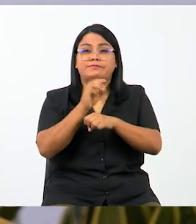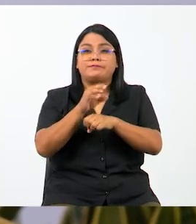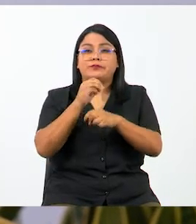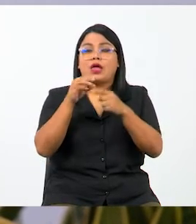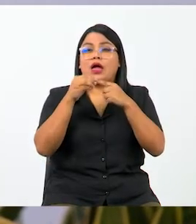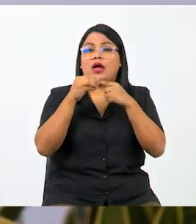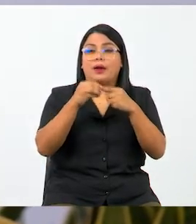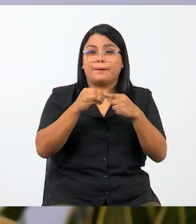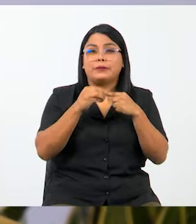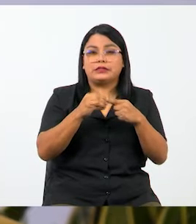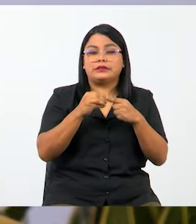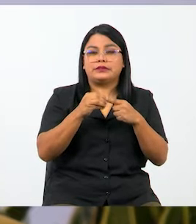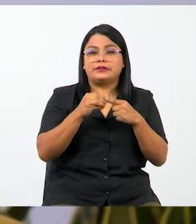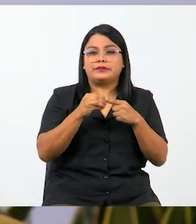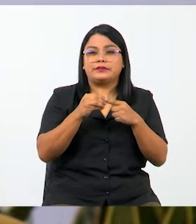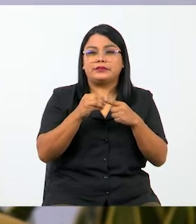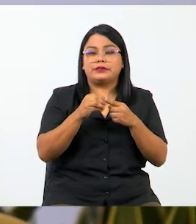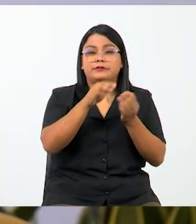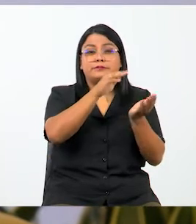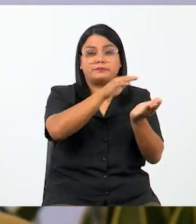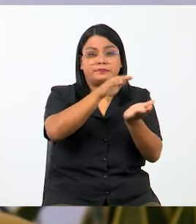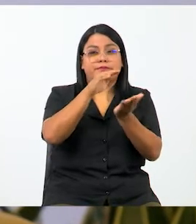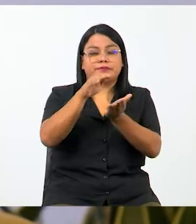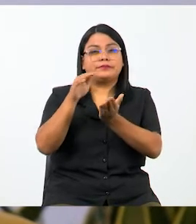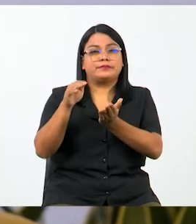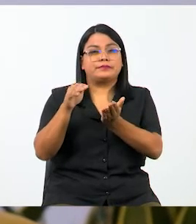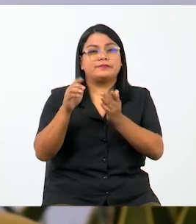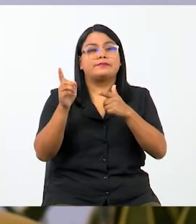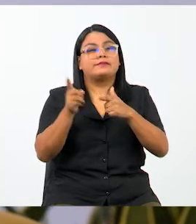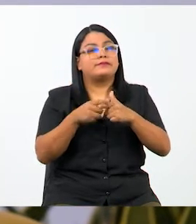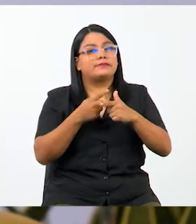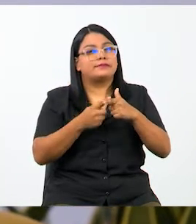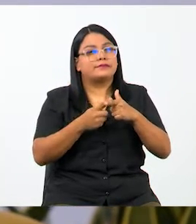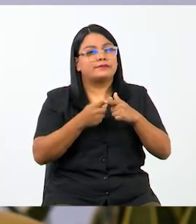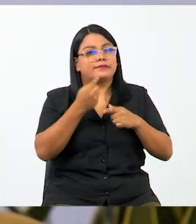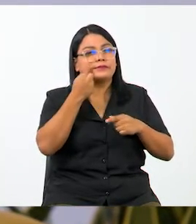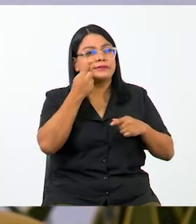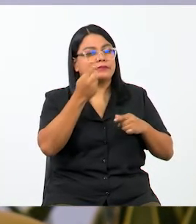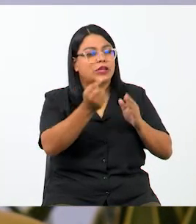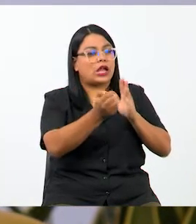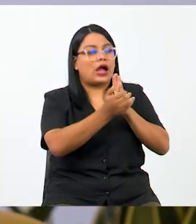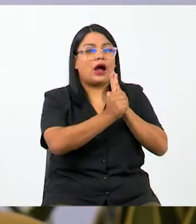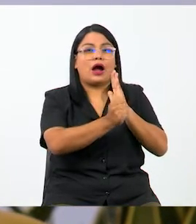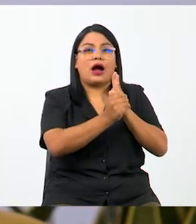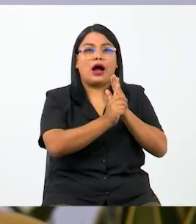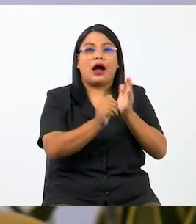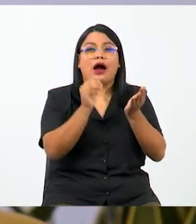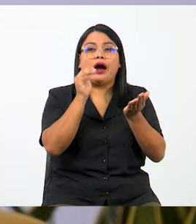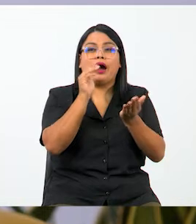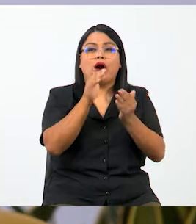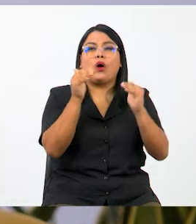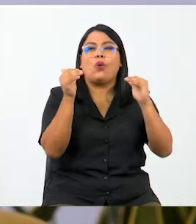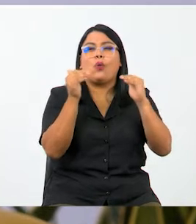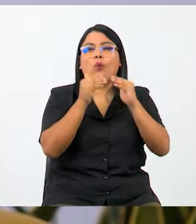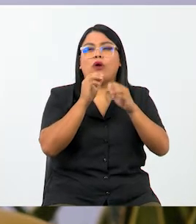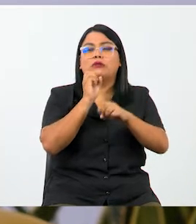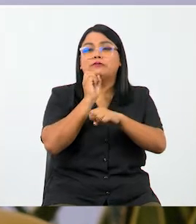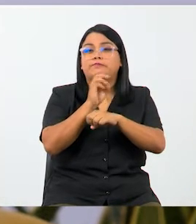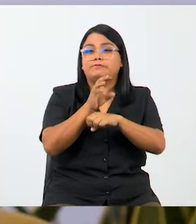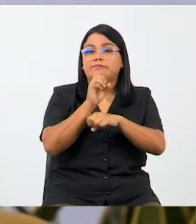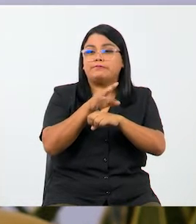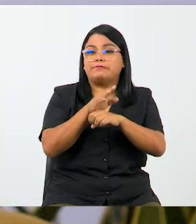las unidades. Entonces encontraremos las competencias de la unidad y también orientaciones para la evaluación